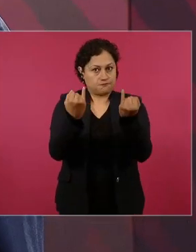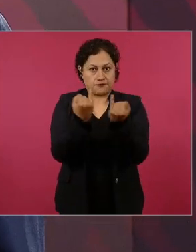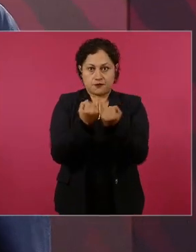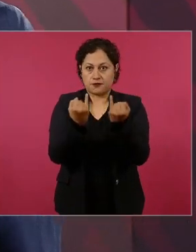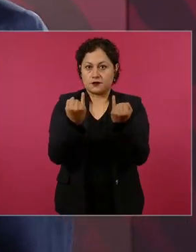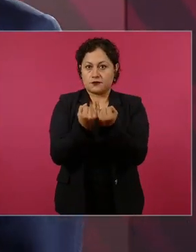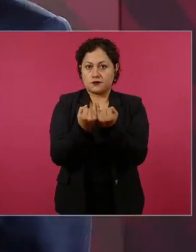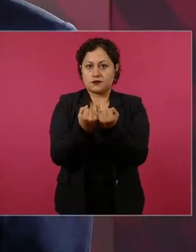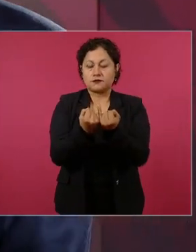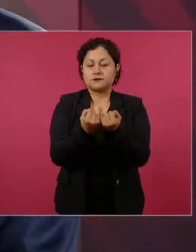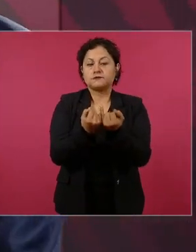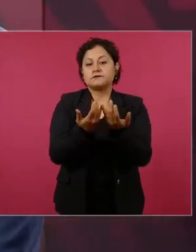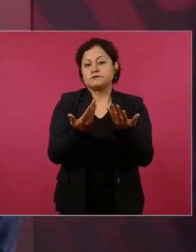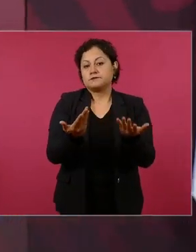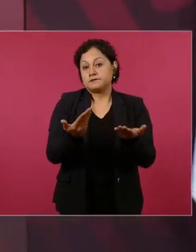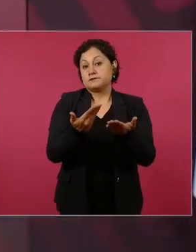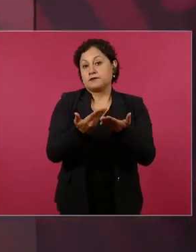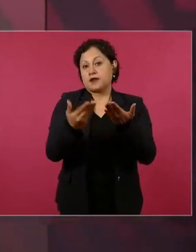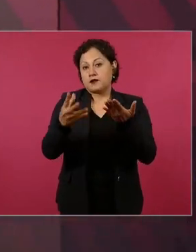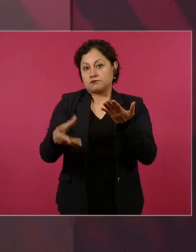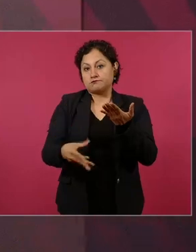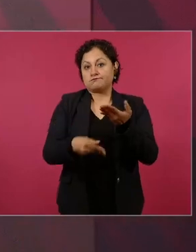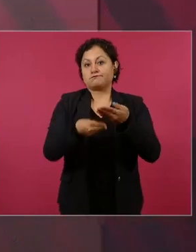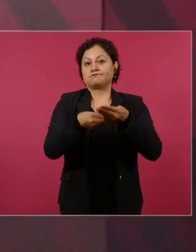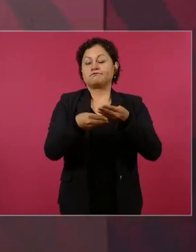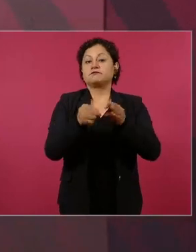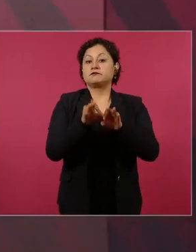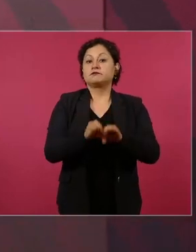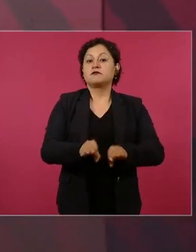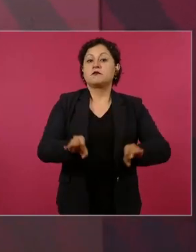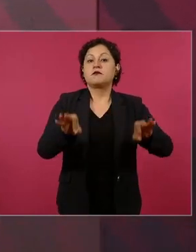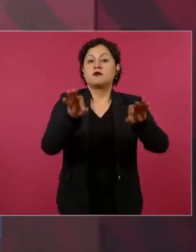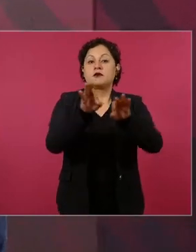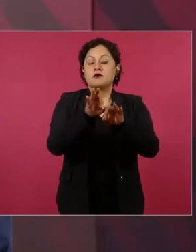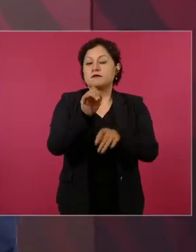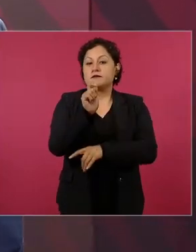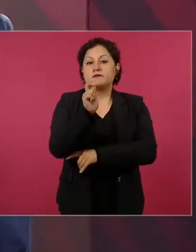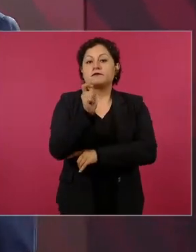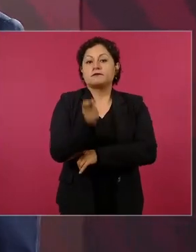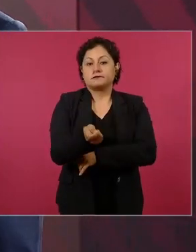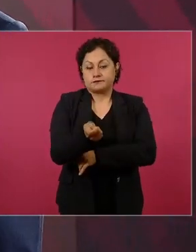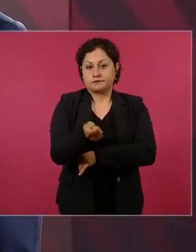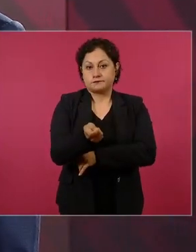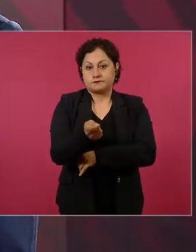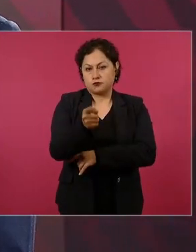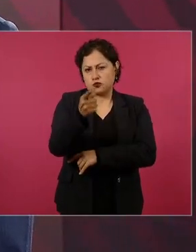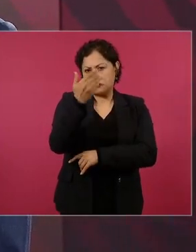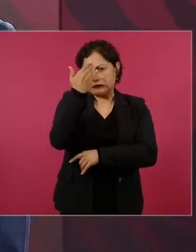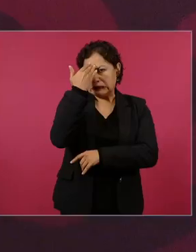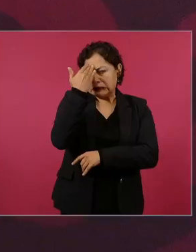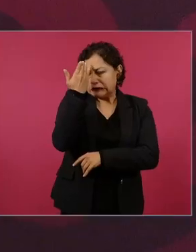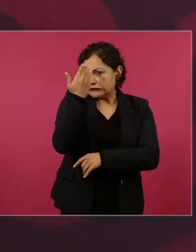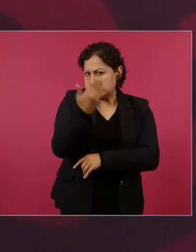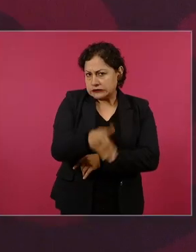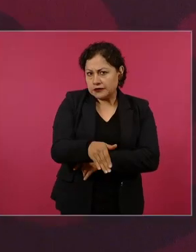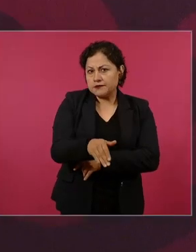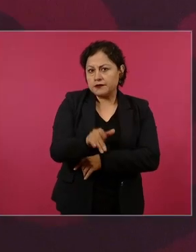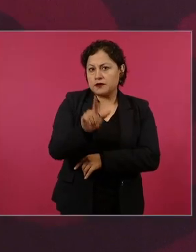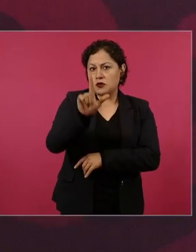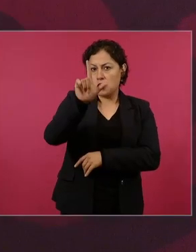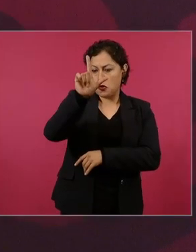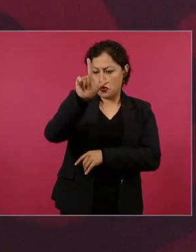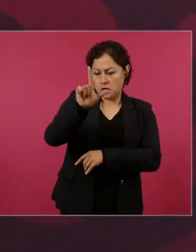un complemento ahora importante. La agenda de lunes, como ustedes saben,